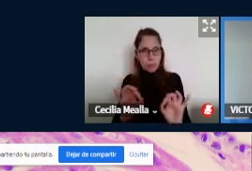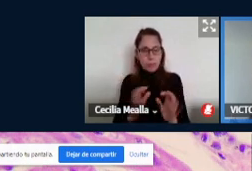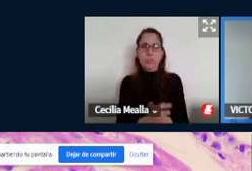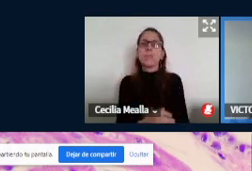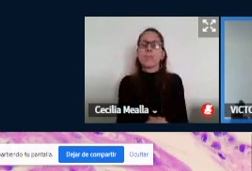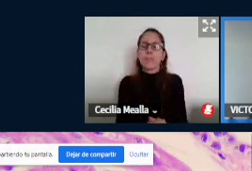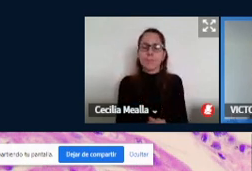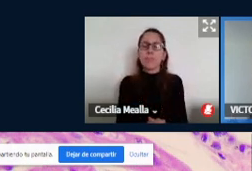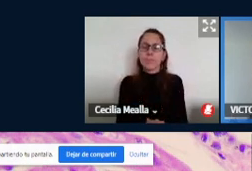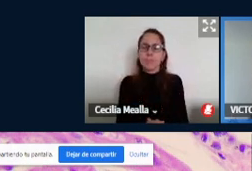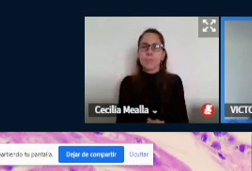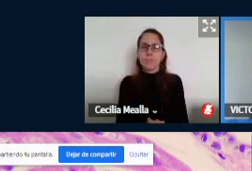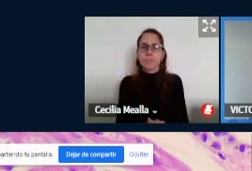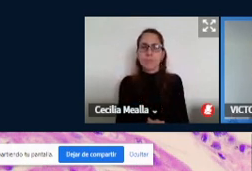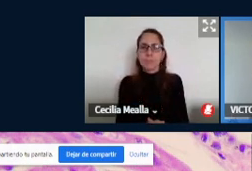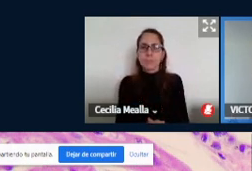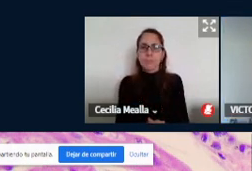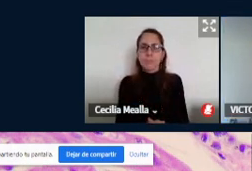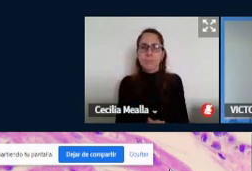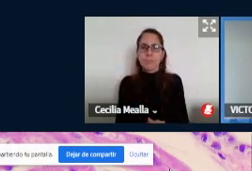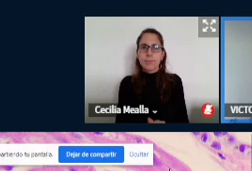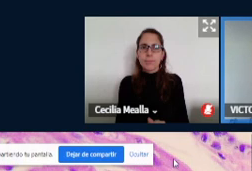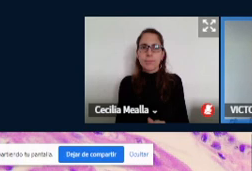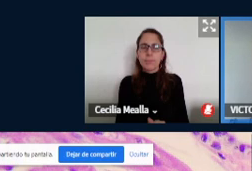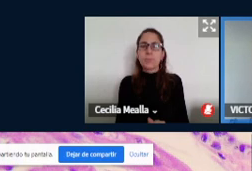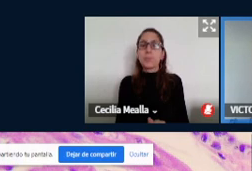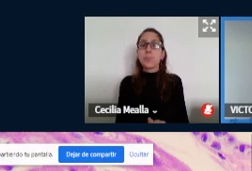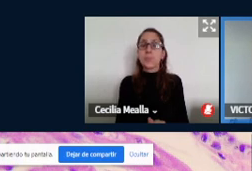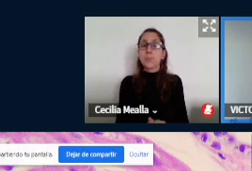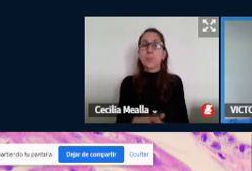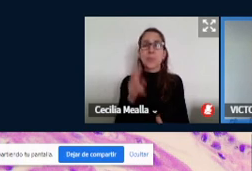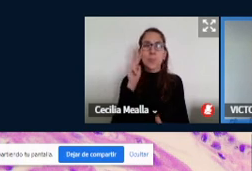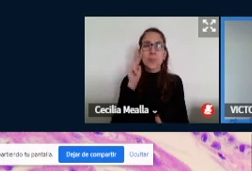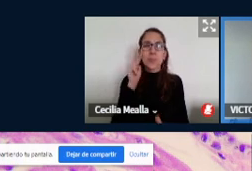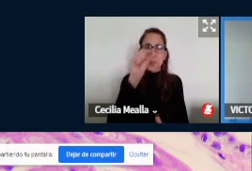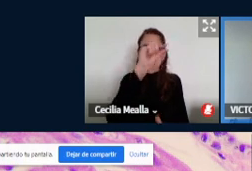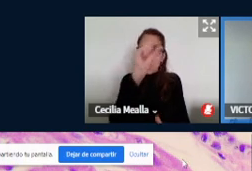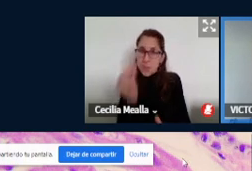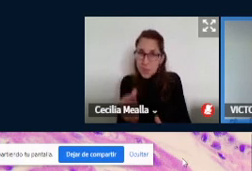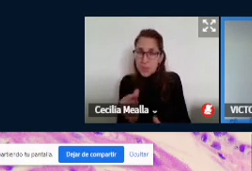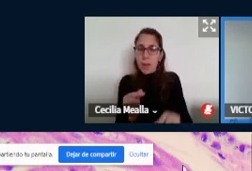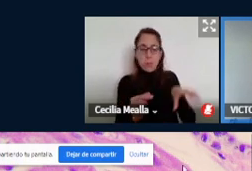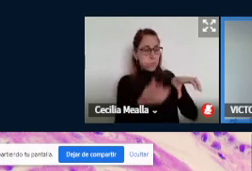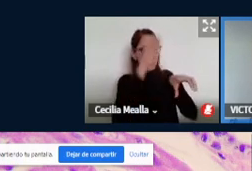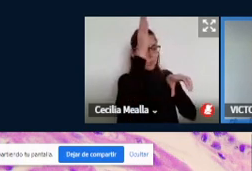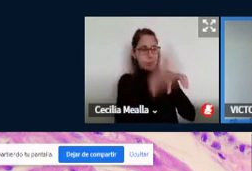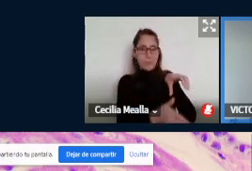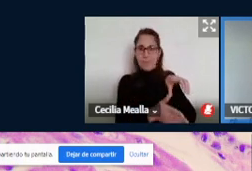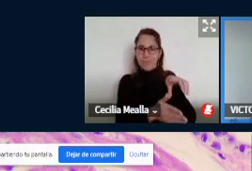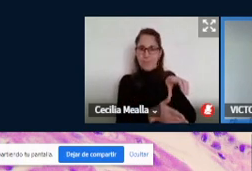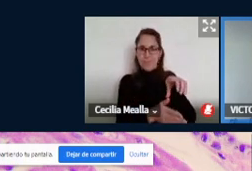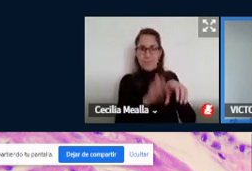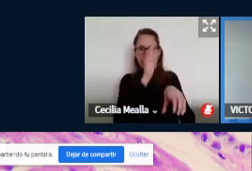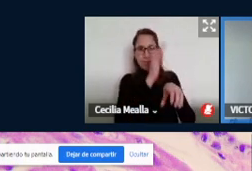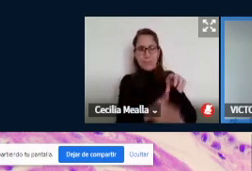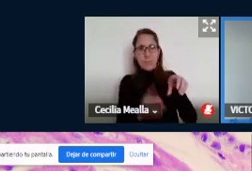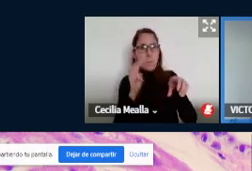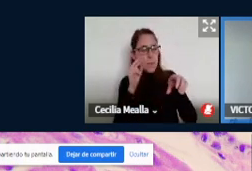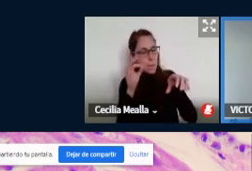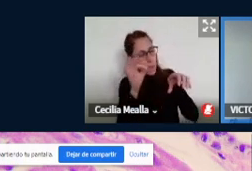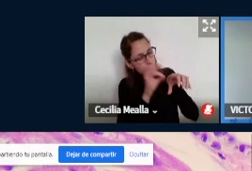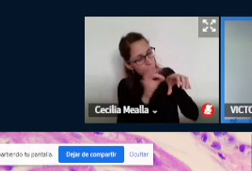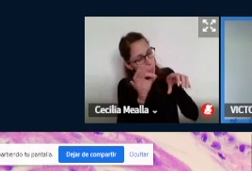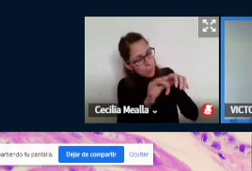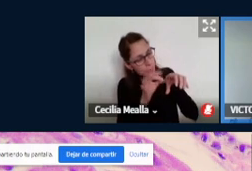que poner los tres. Músculo estriado cardíaco. Fíjense que acá es un corte longitudinal, vemos las estriaciones, vemos